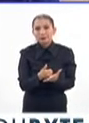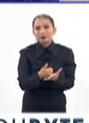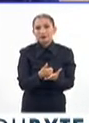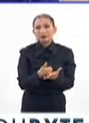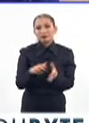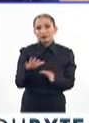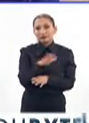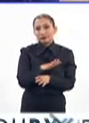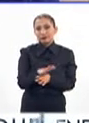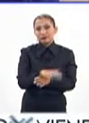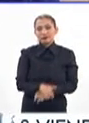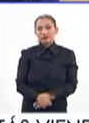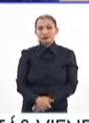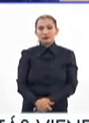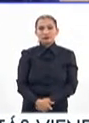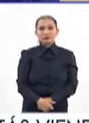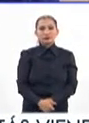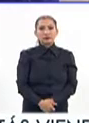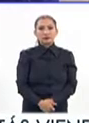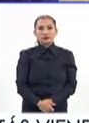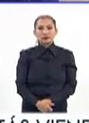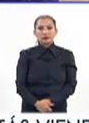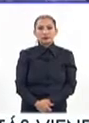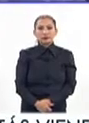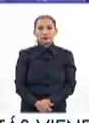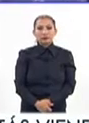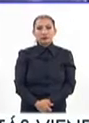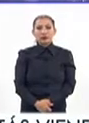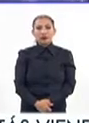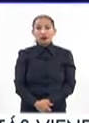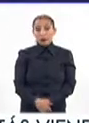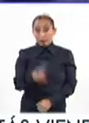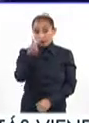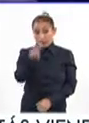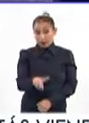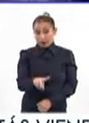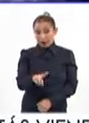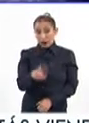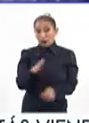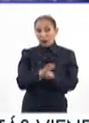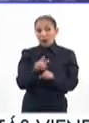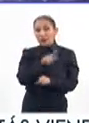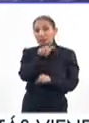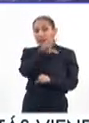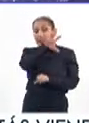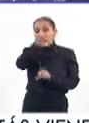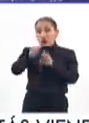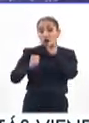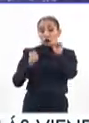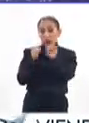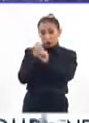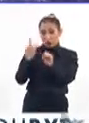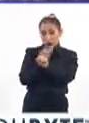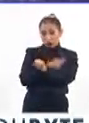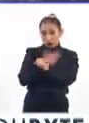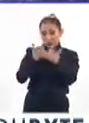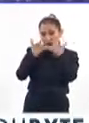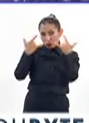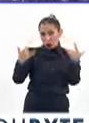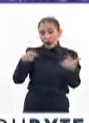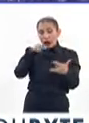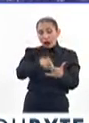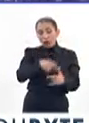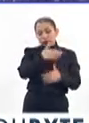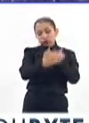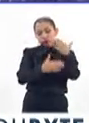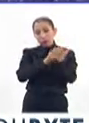que las estaciones de lluvia sean propicias para los cultivos. Lo cierto es que, después de 500 años de este suceso, se sabe que fue